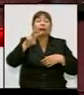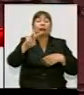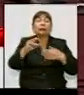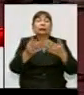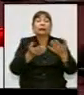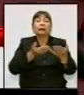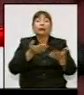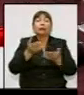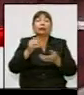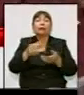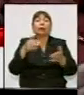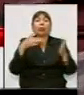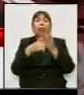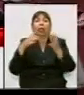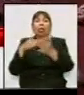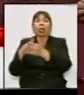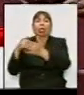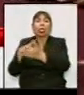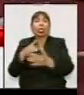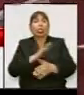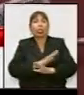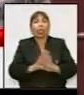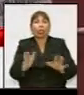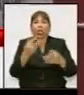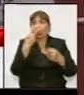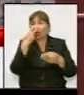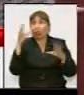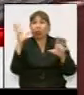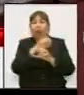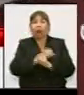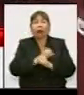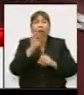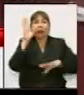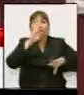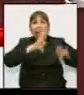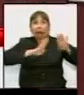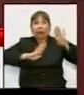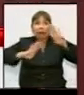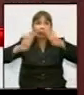línea estaban interrumpidos, supuso una gran preocupación.